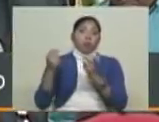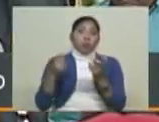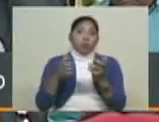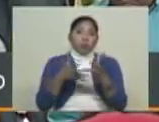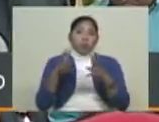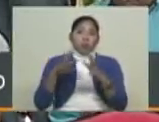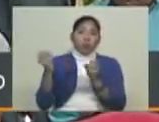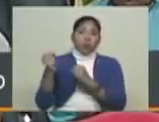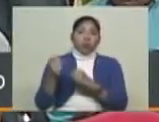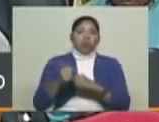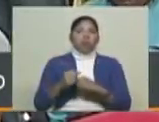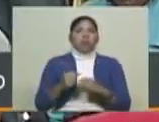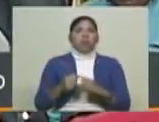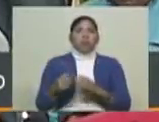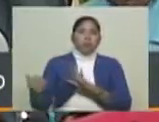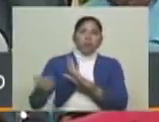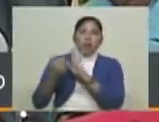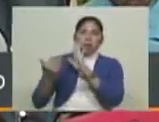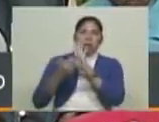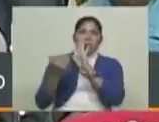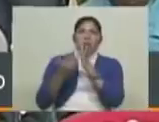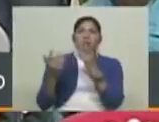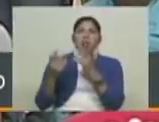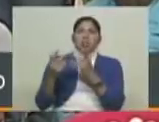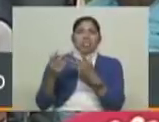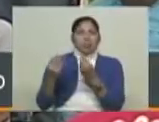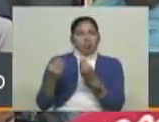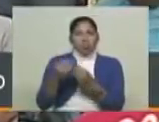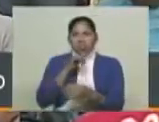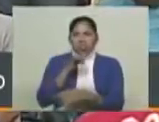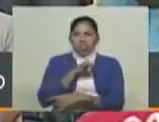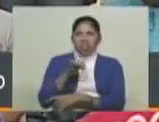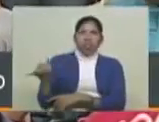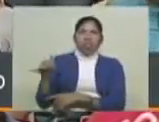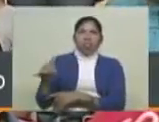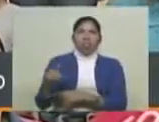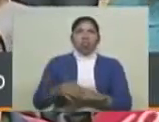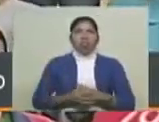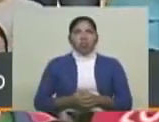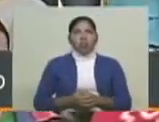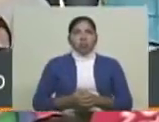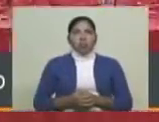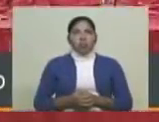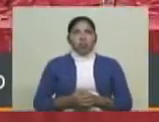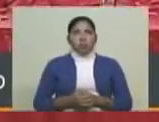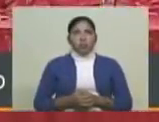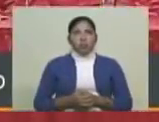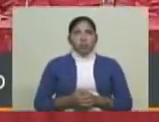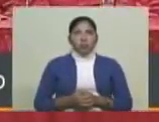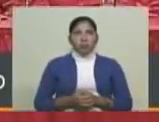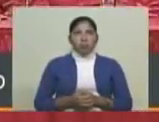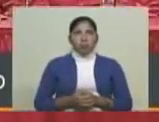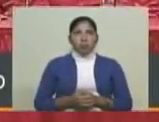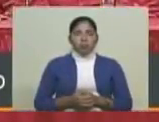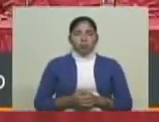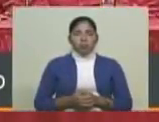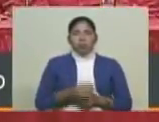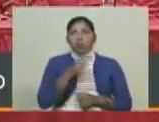todos los días no lo hagan desistir, o no las ponga como excusa de decir que no hay